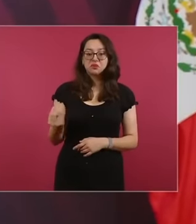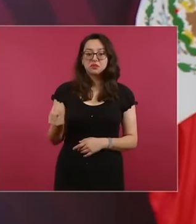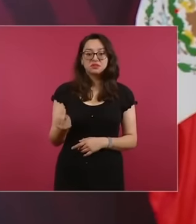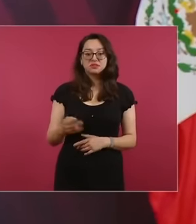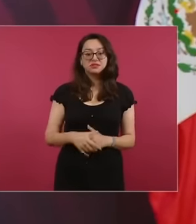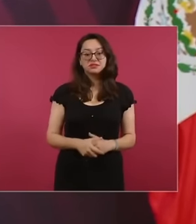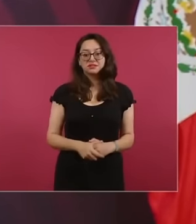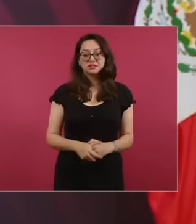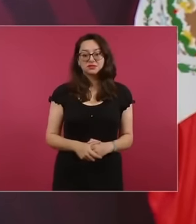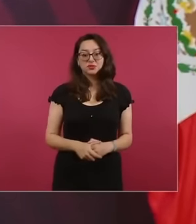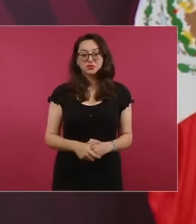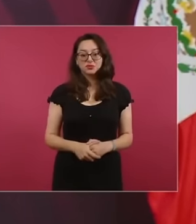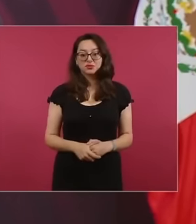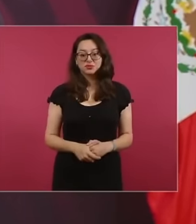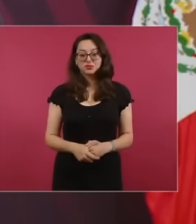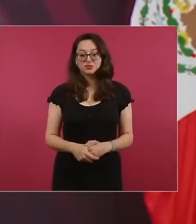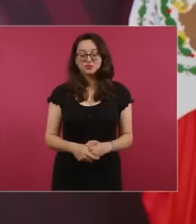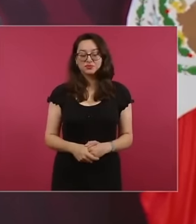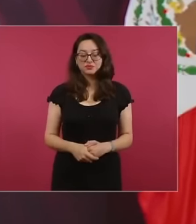de